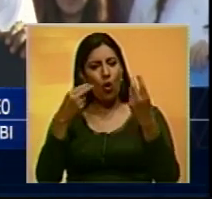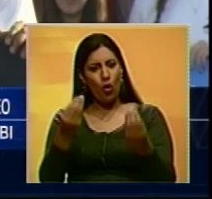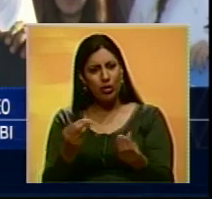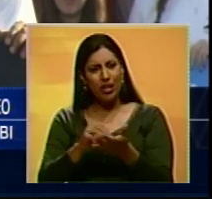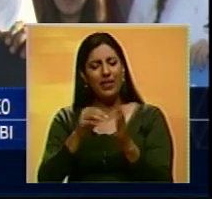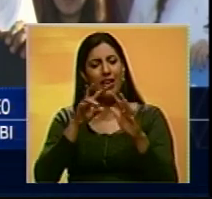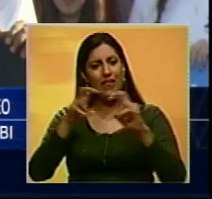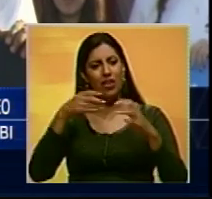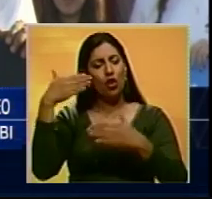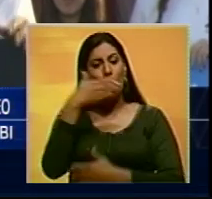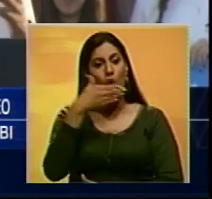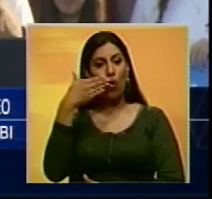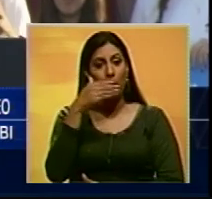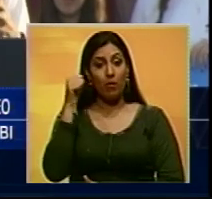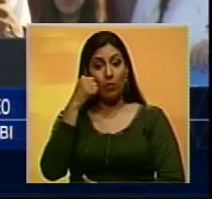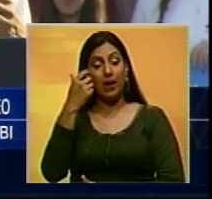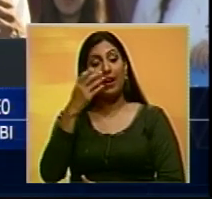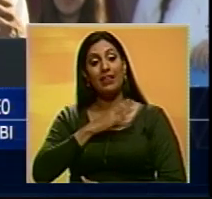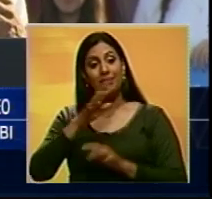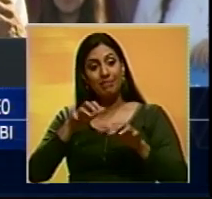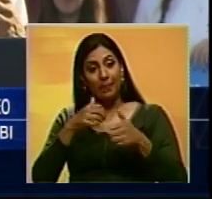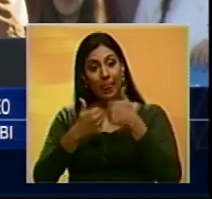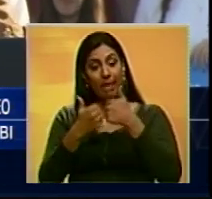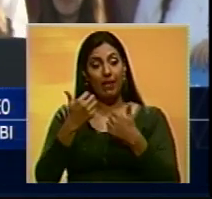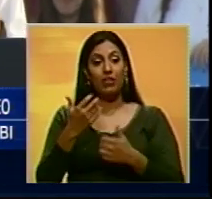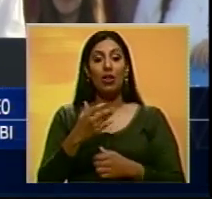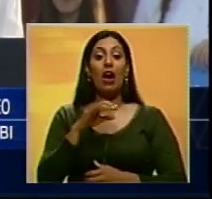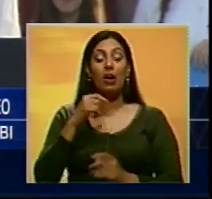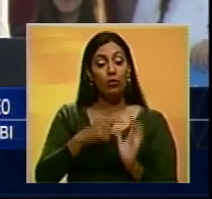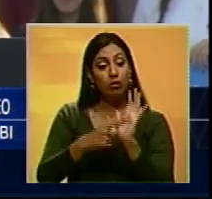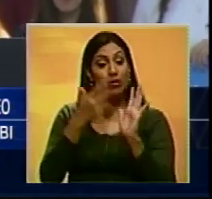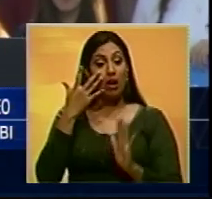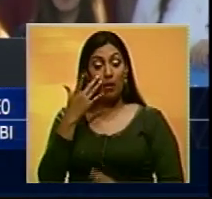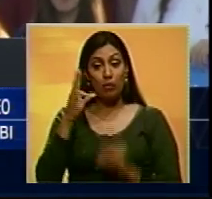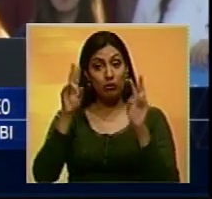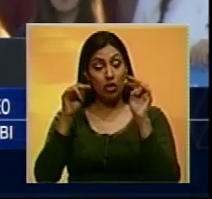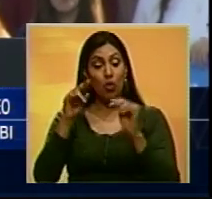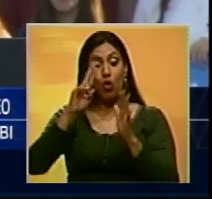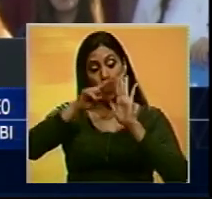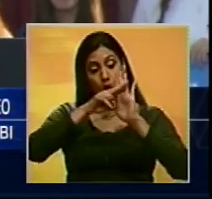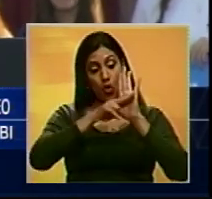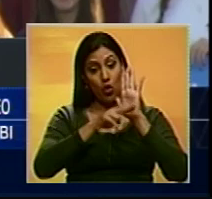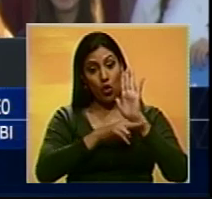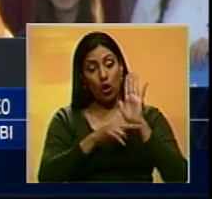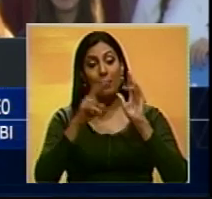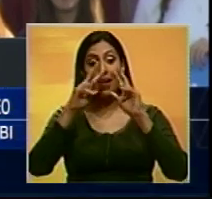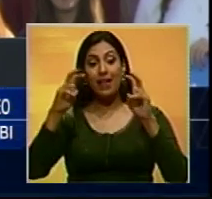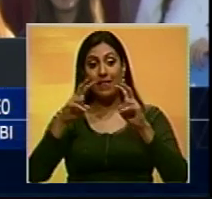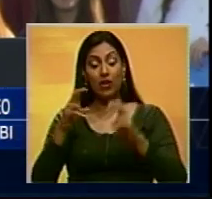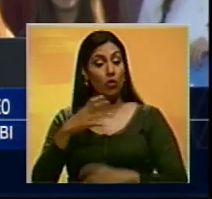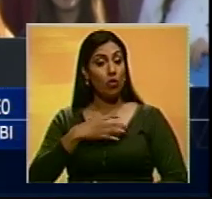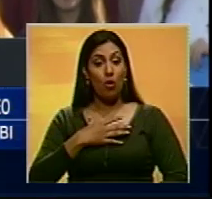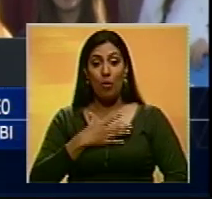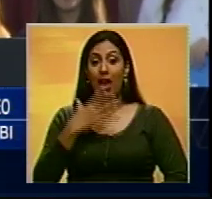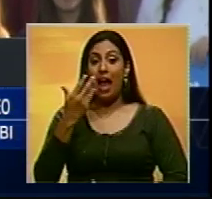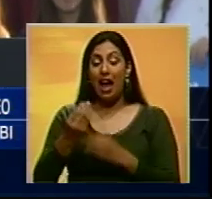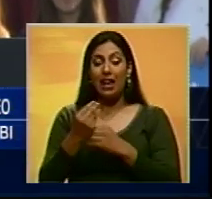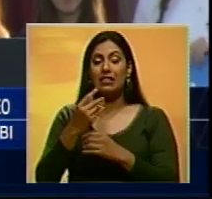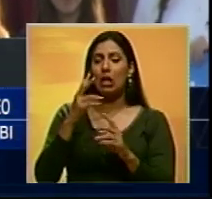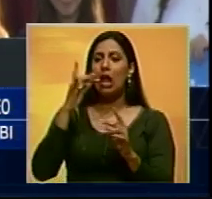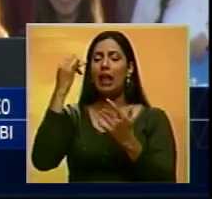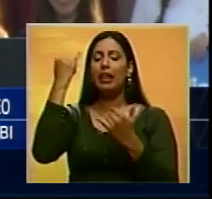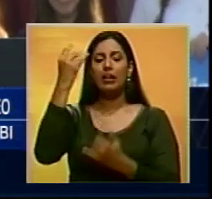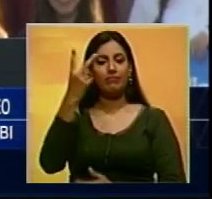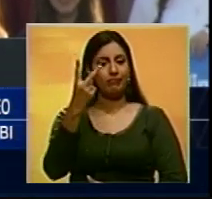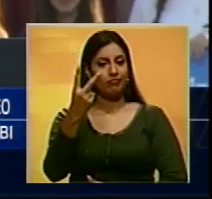investigaciones sobre los correos electrónicos del aspirante demócrata. Resaltó que, según una norma, las investigaciones no se basan en